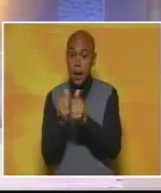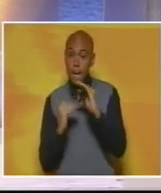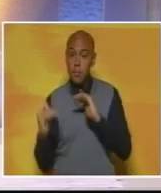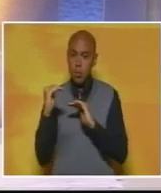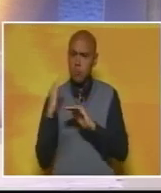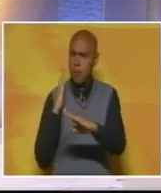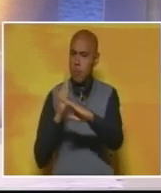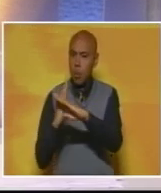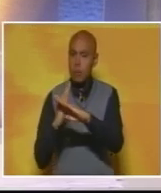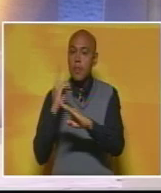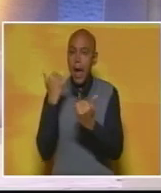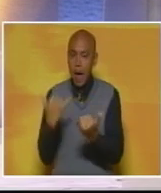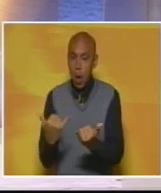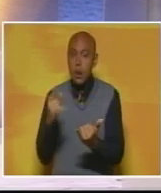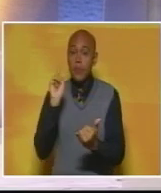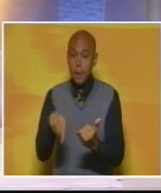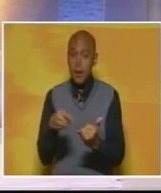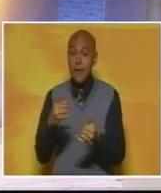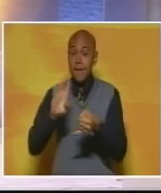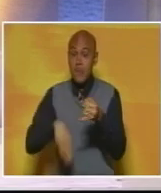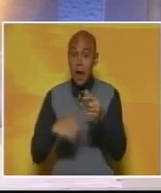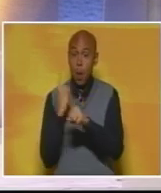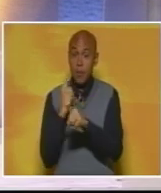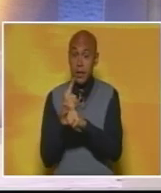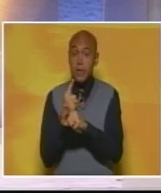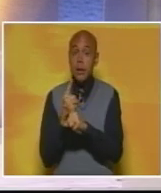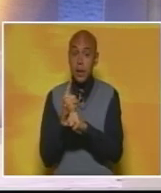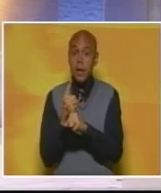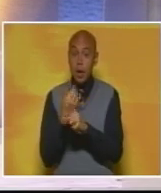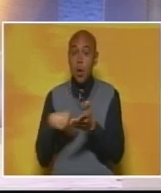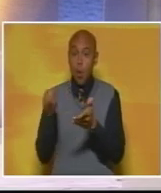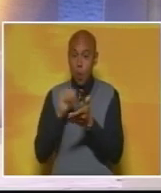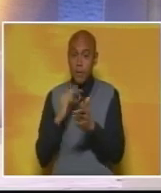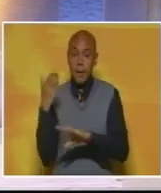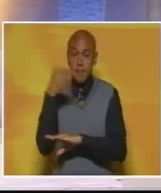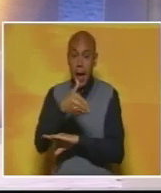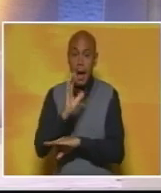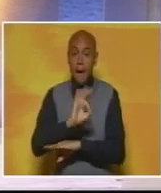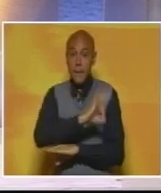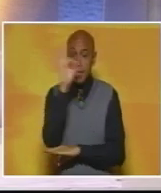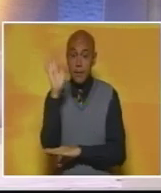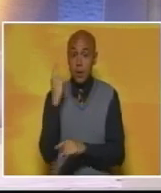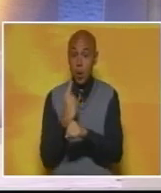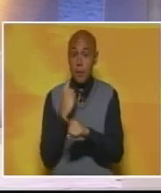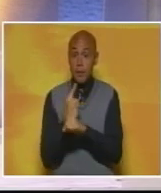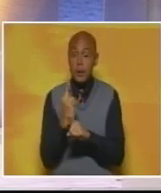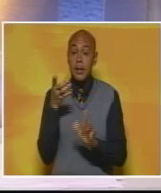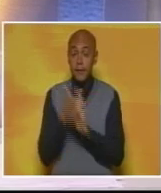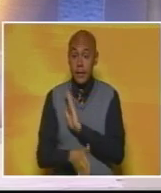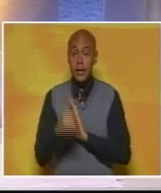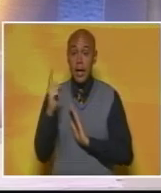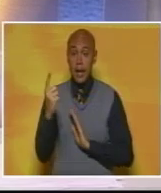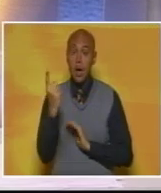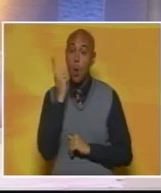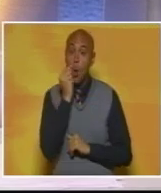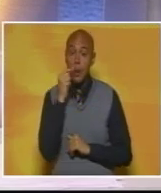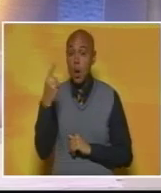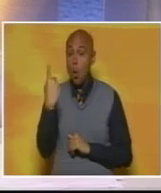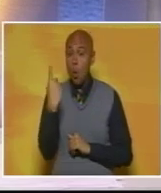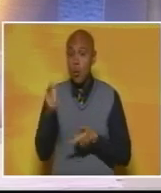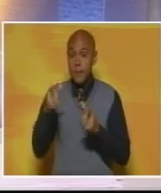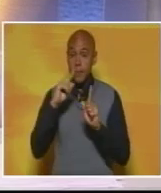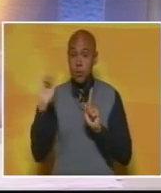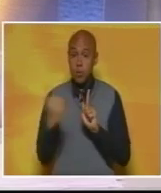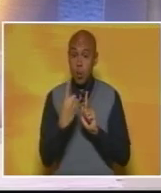y ha forzado a que la serie final de nuestra pelota regrese a Barquisimeto, con un Néstor Molina que permitió apenas una carrera y